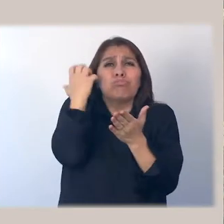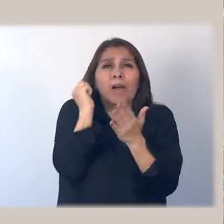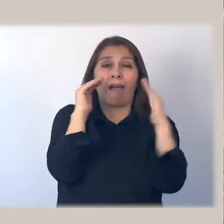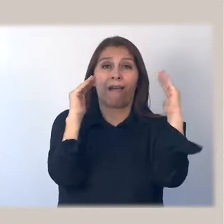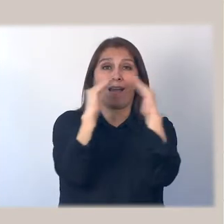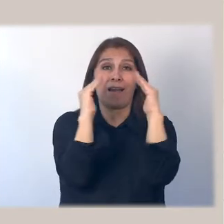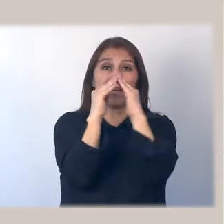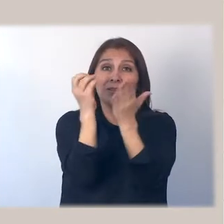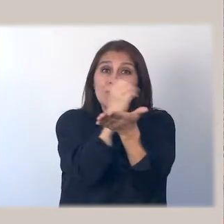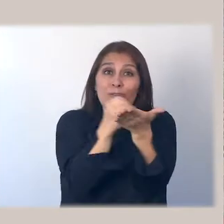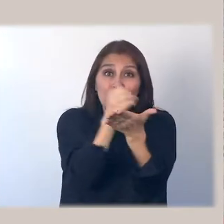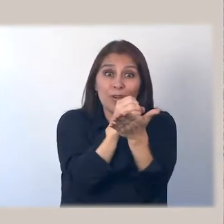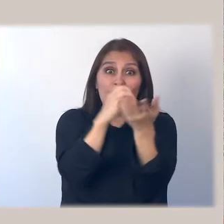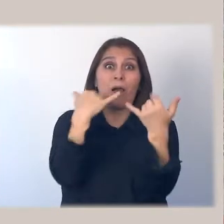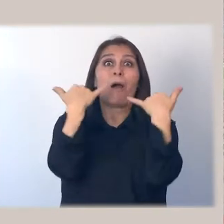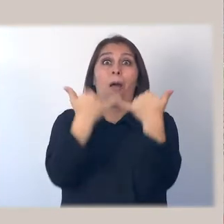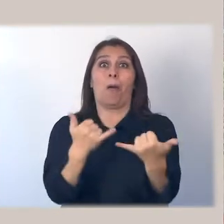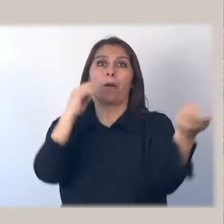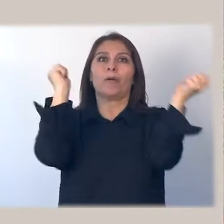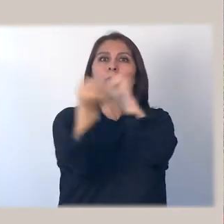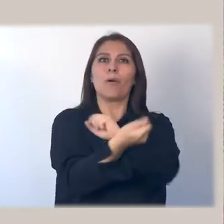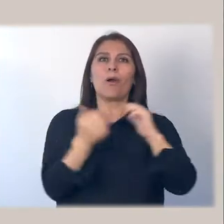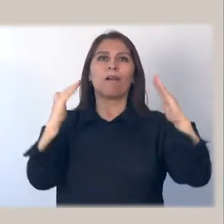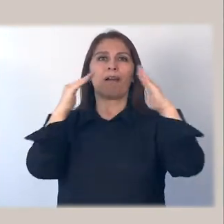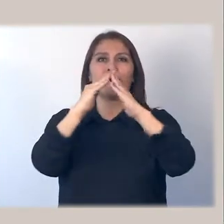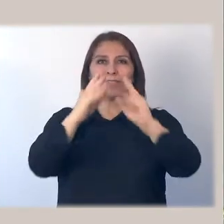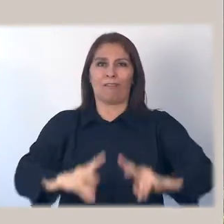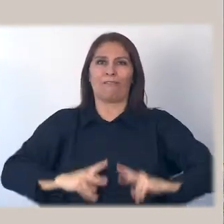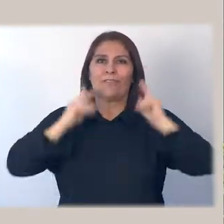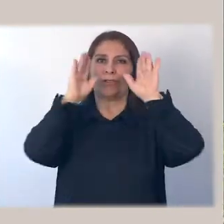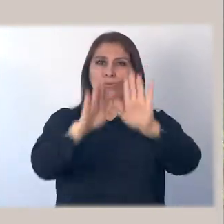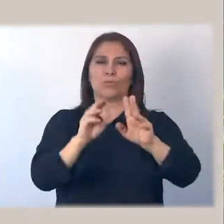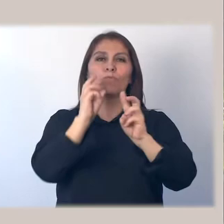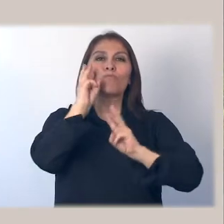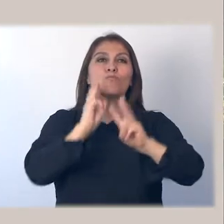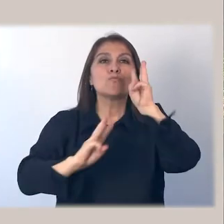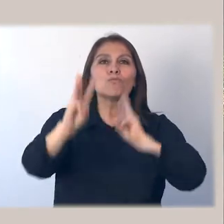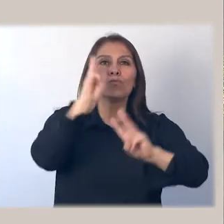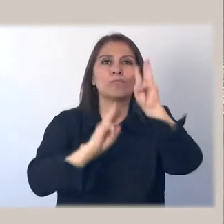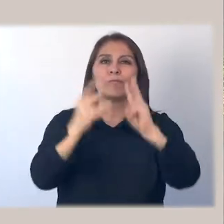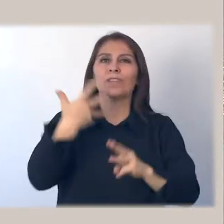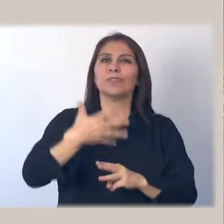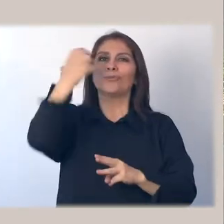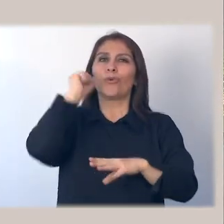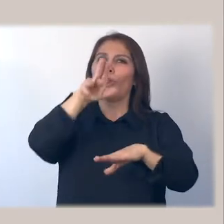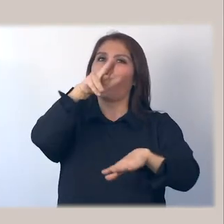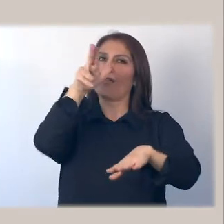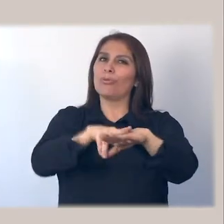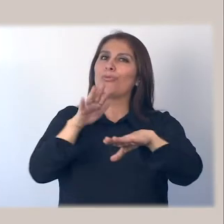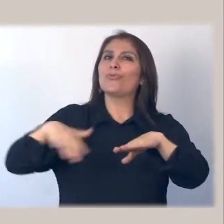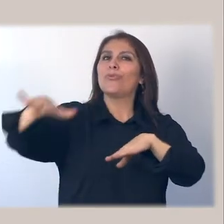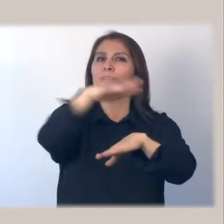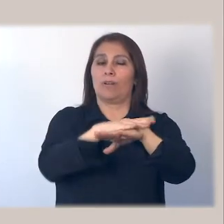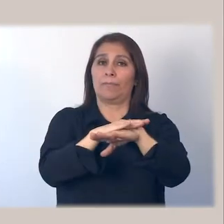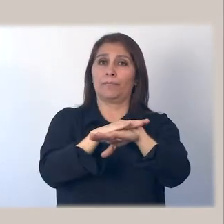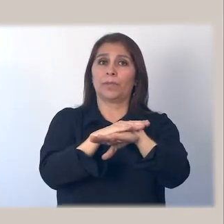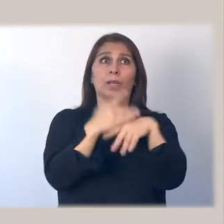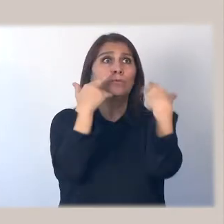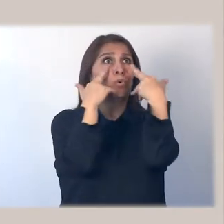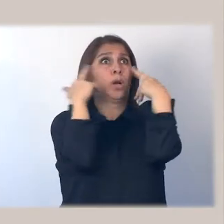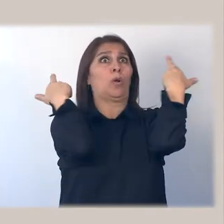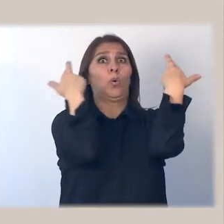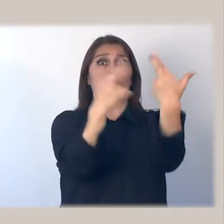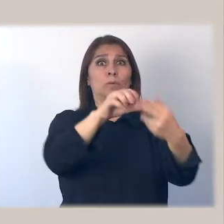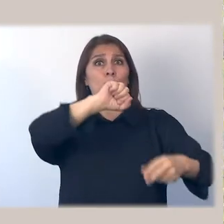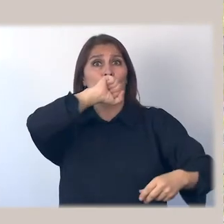adecuación de la antigua casita de biología, hoy conocida como Casa de la Vida, Museo de Historia Natural, considerada